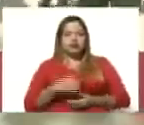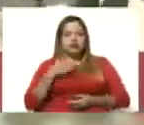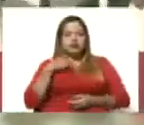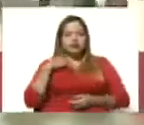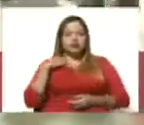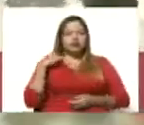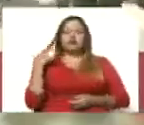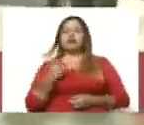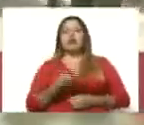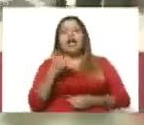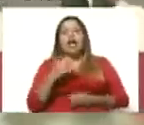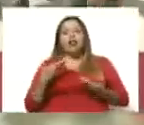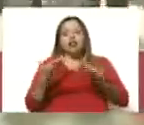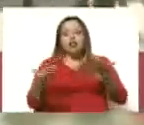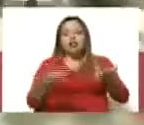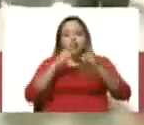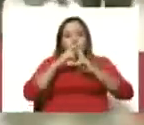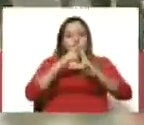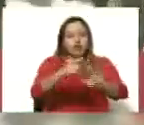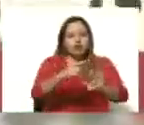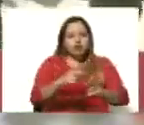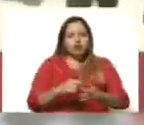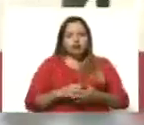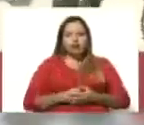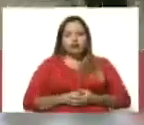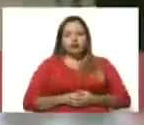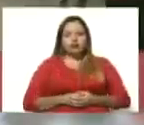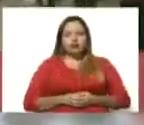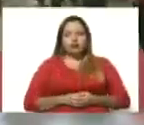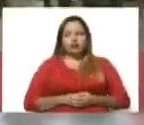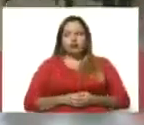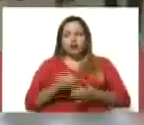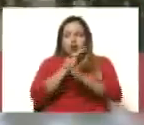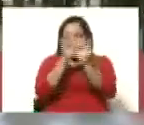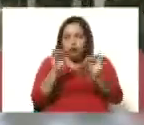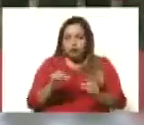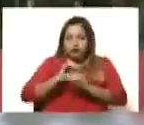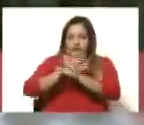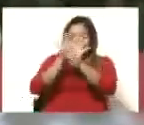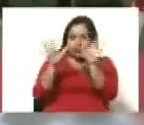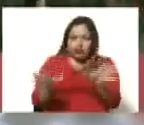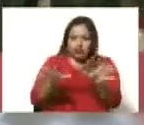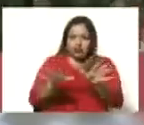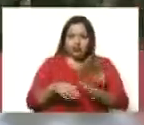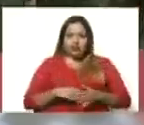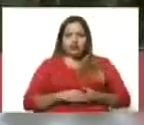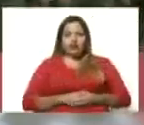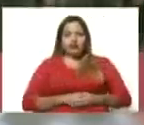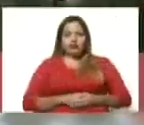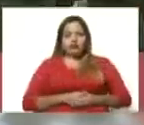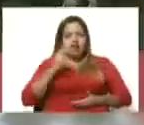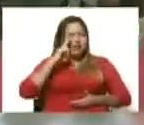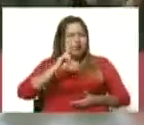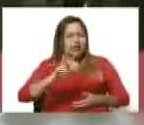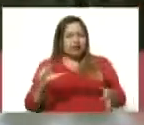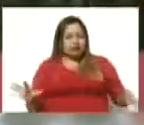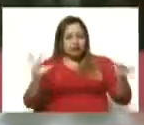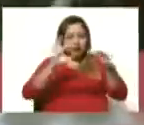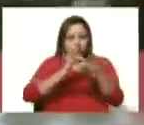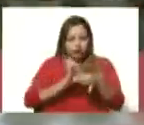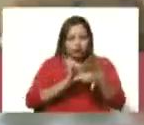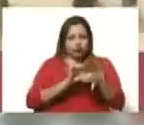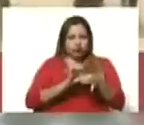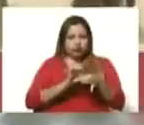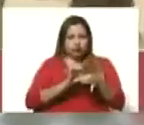dando resultados de manera contundente. Se ven ya esa articulación y los